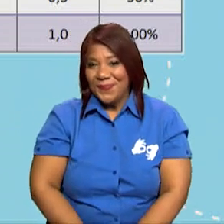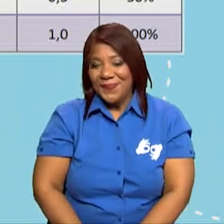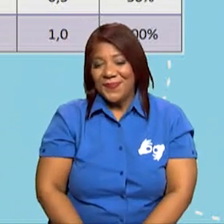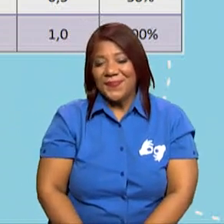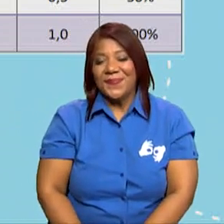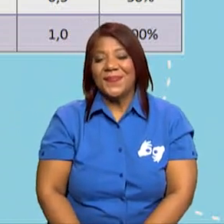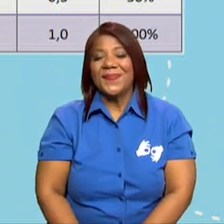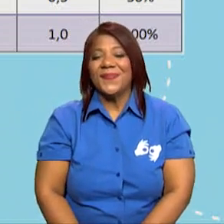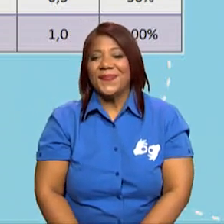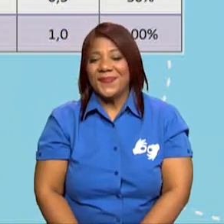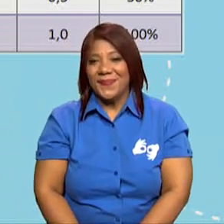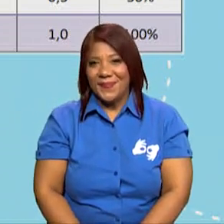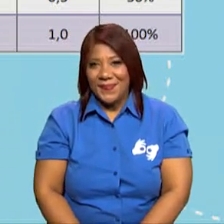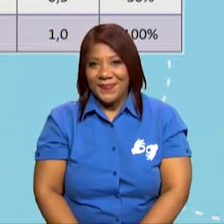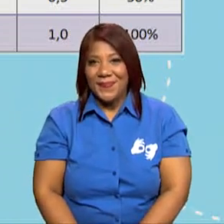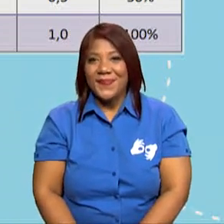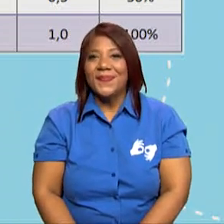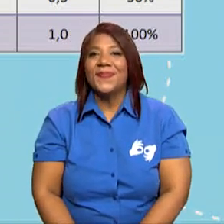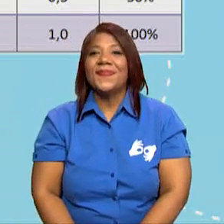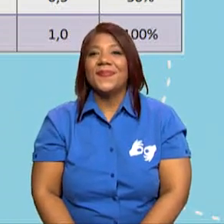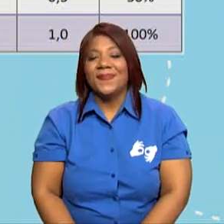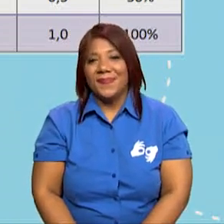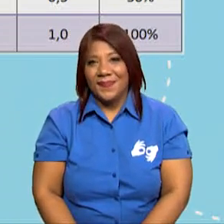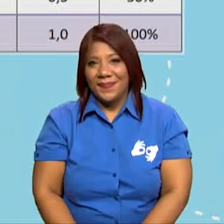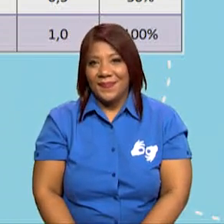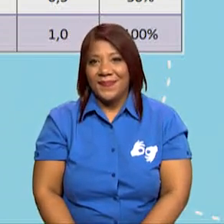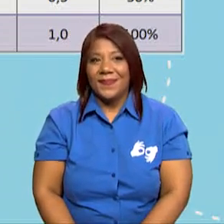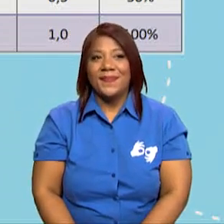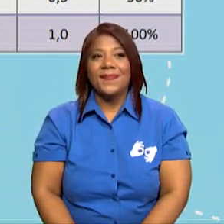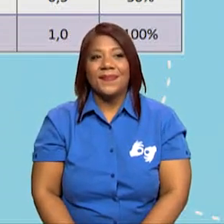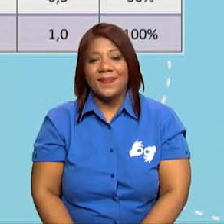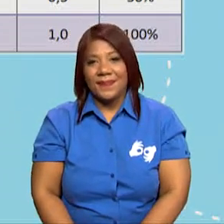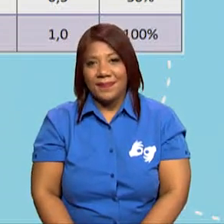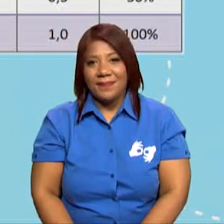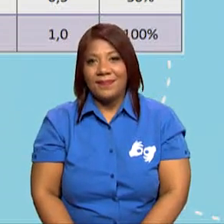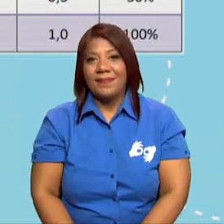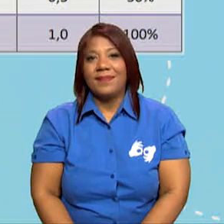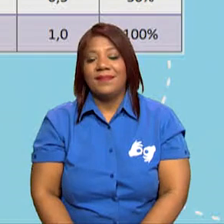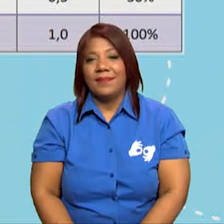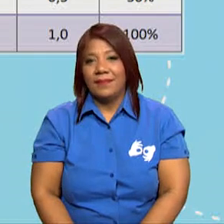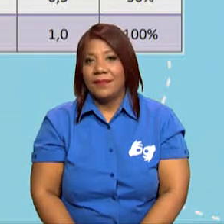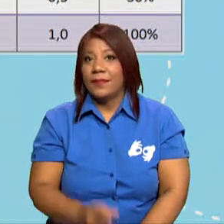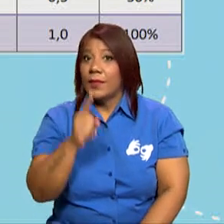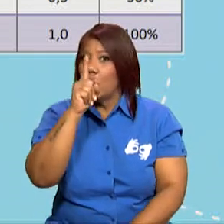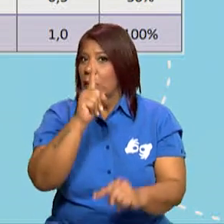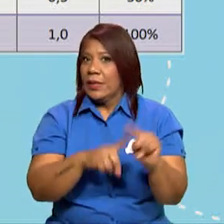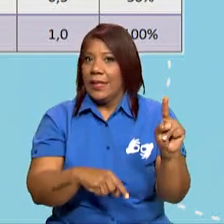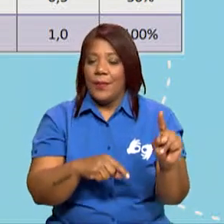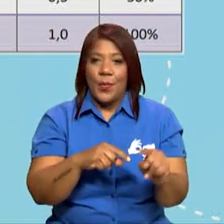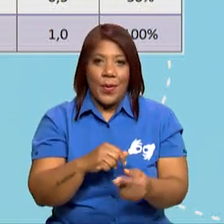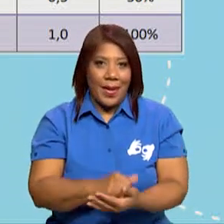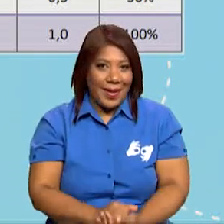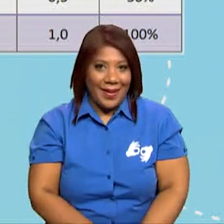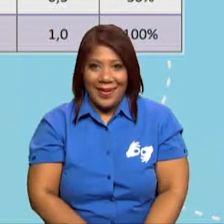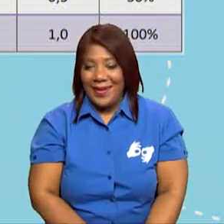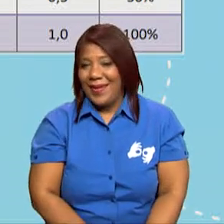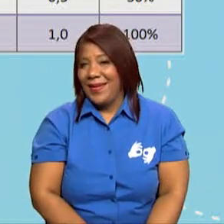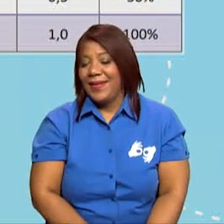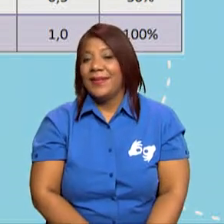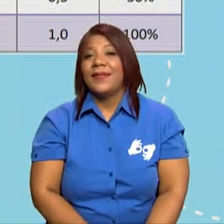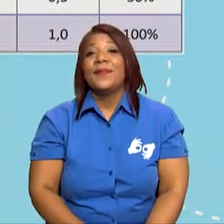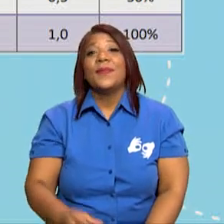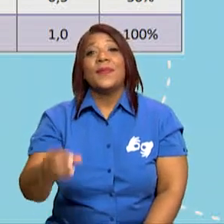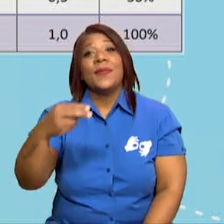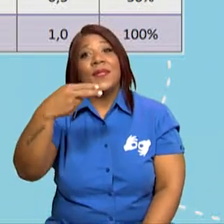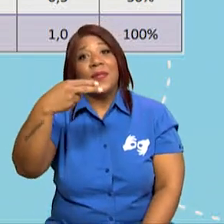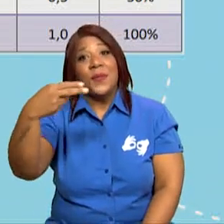entre 20. Uh-huh. ¿Lo ves? Sí. Vamos a hacerlo. ¿Qué pasa con el 4 entre 20, Fluffy? Ah, maestra, no se puede